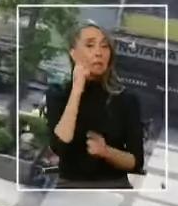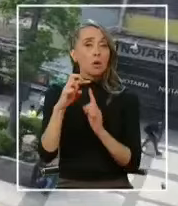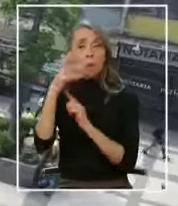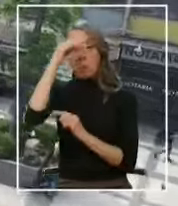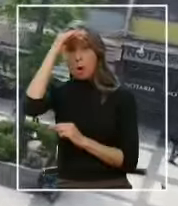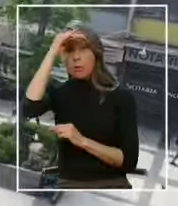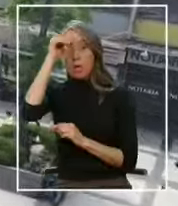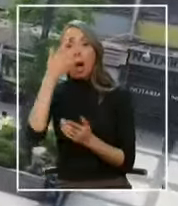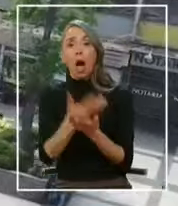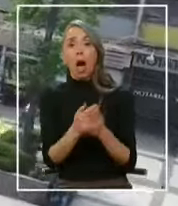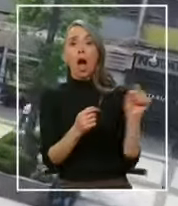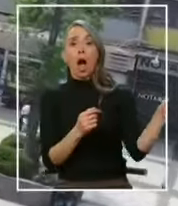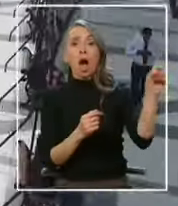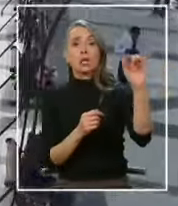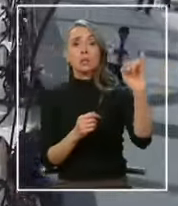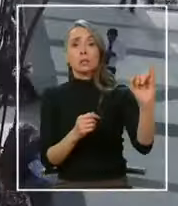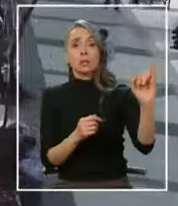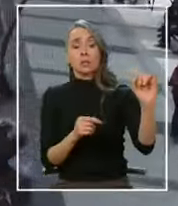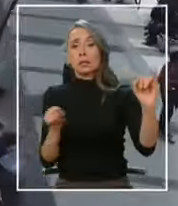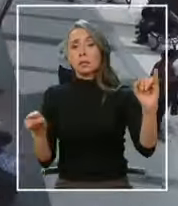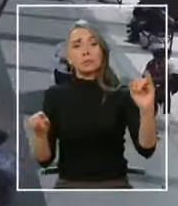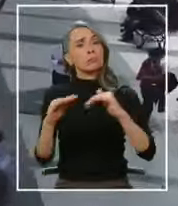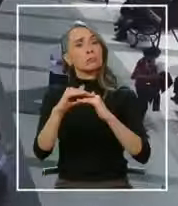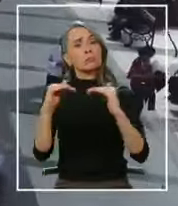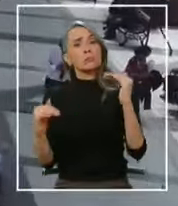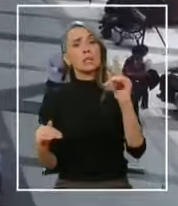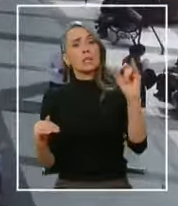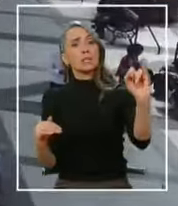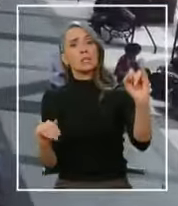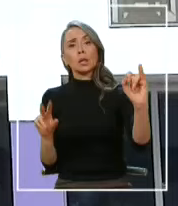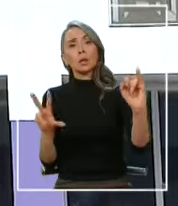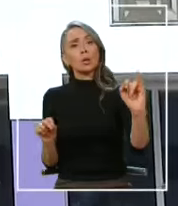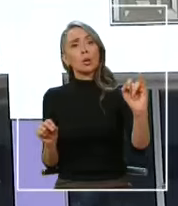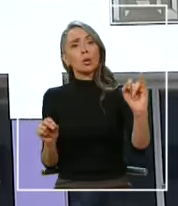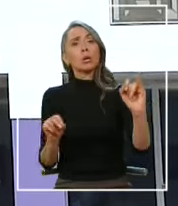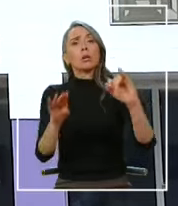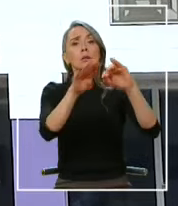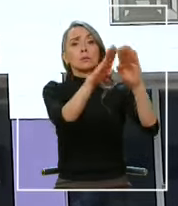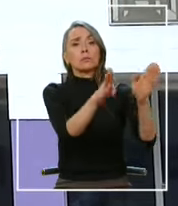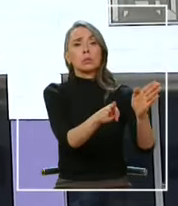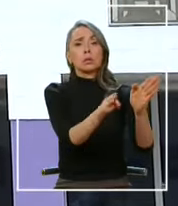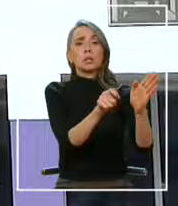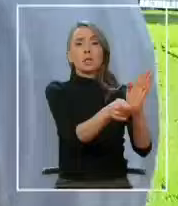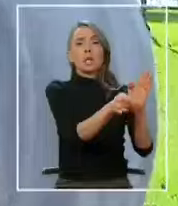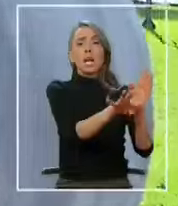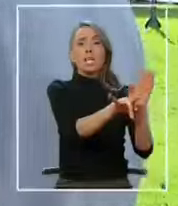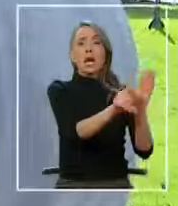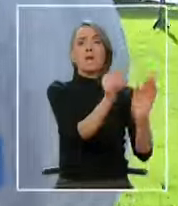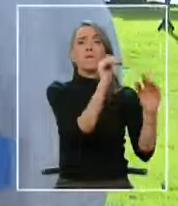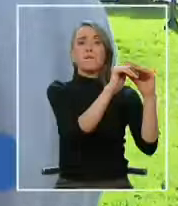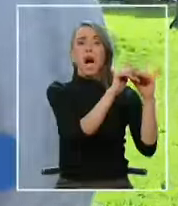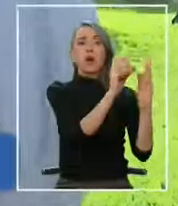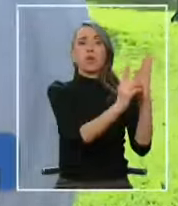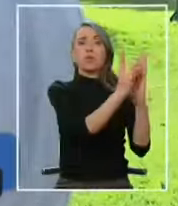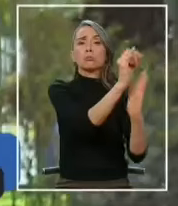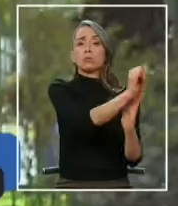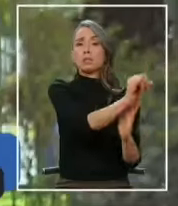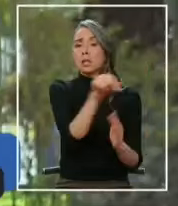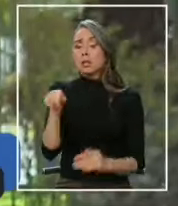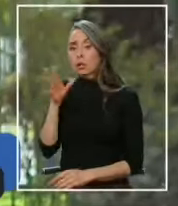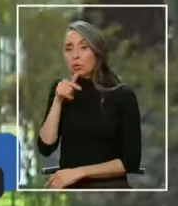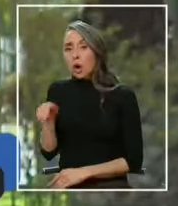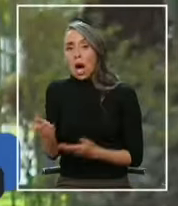Puente Alto y que denota una importante desigualdad en el acceso a este tipo de servicios. Yo creo que no tenemos desarrollo urbano,